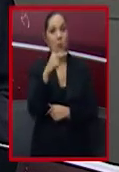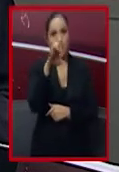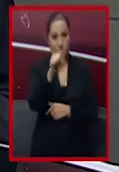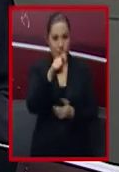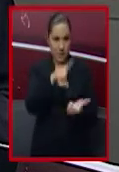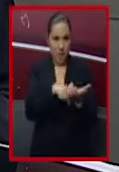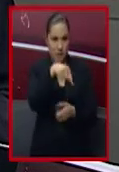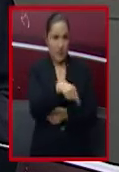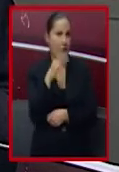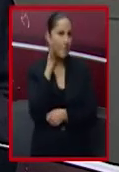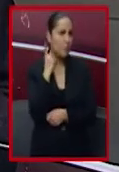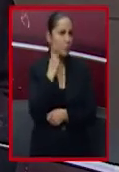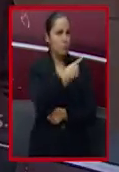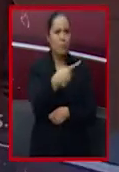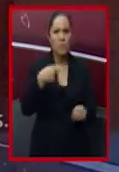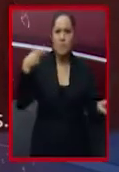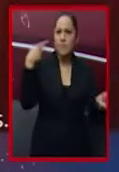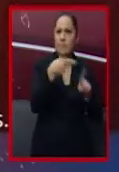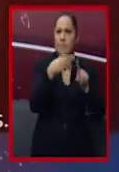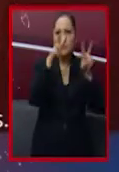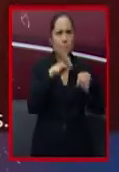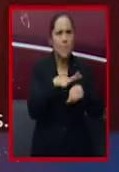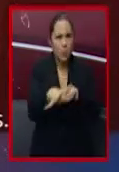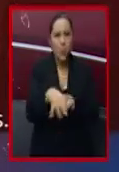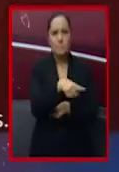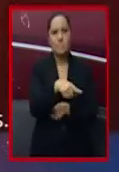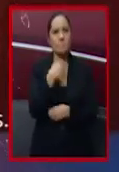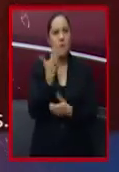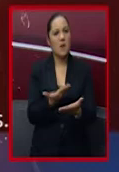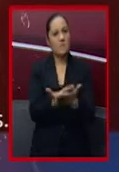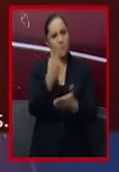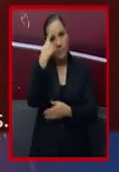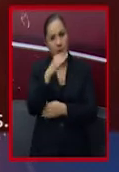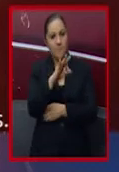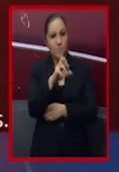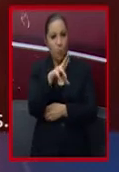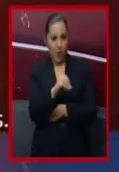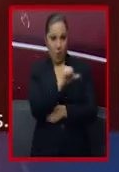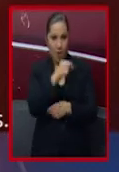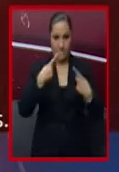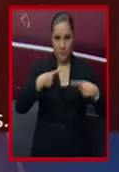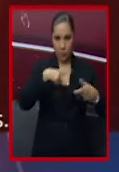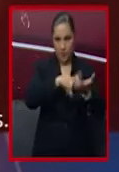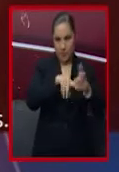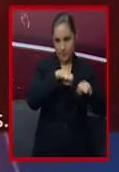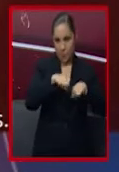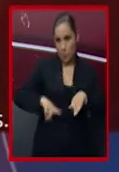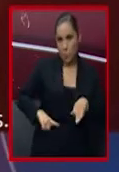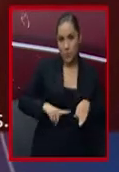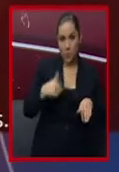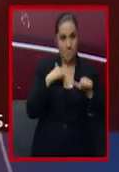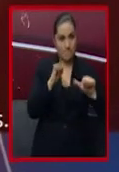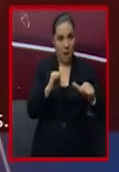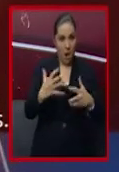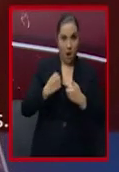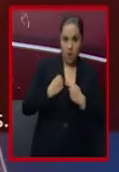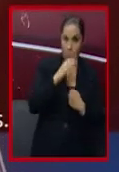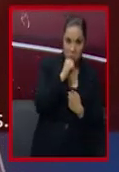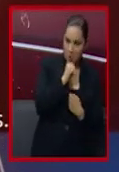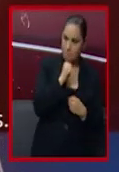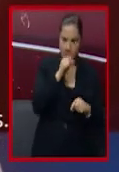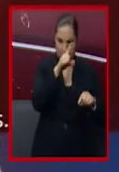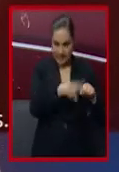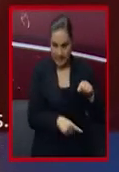de Diputados se encuentran, veamos, la eliminación del fuero para servidores públicos y del financiamiento a partidos políticos, apoyo a